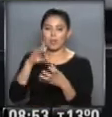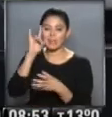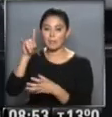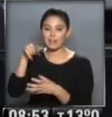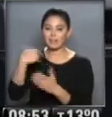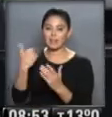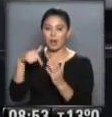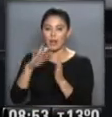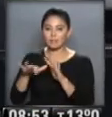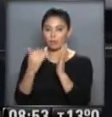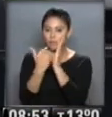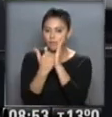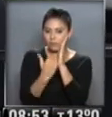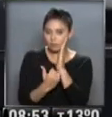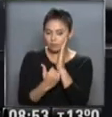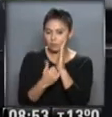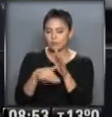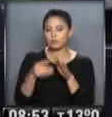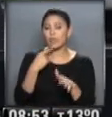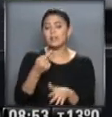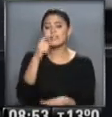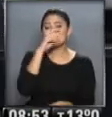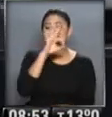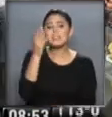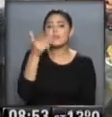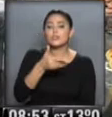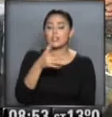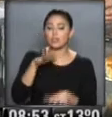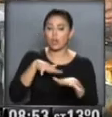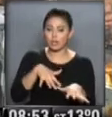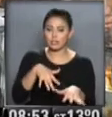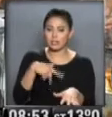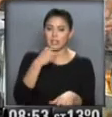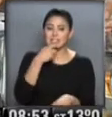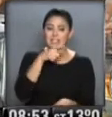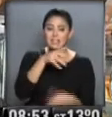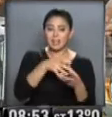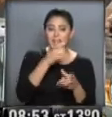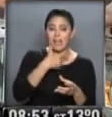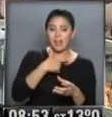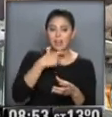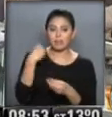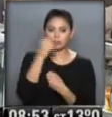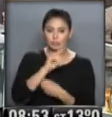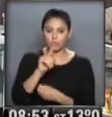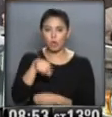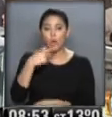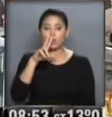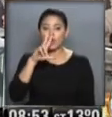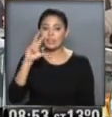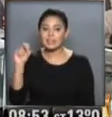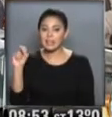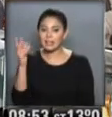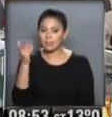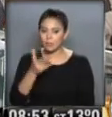de descenso. Bueno, yo digo que el 70% de los hinchas, es verdad, que se despreocupan si Racing gana. Otro 30, como mi amigo